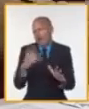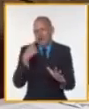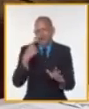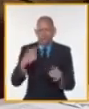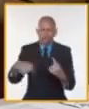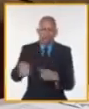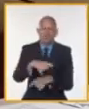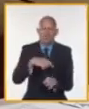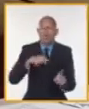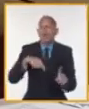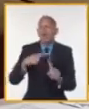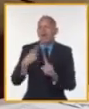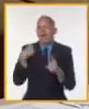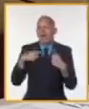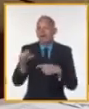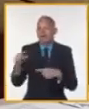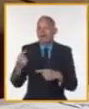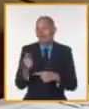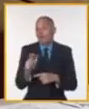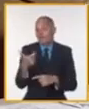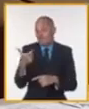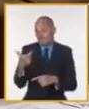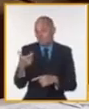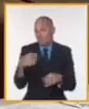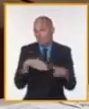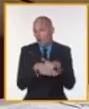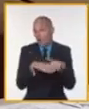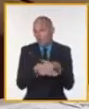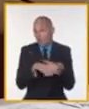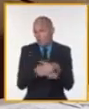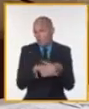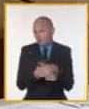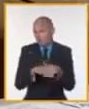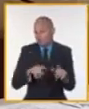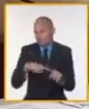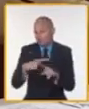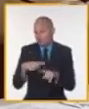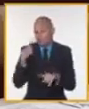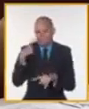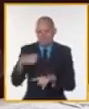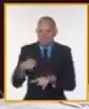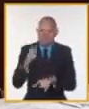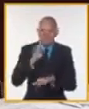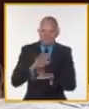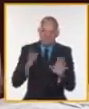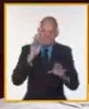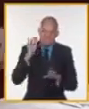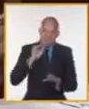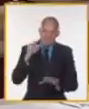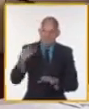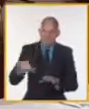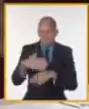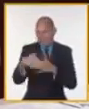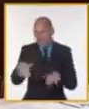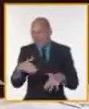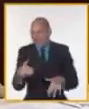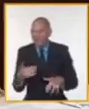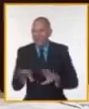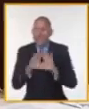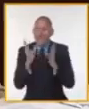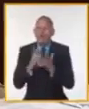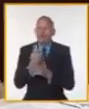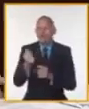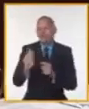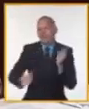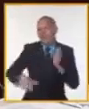de la población, mercado ilegal, con tasa de cambio ilegal que forma precio, todo lo que tiene que ver con el